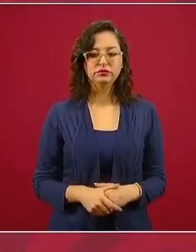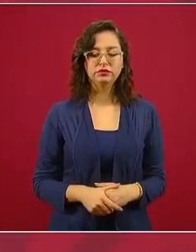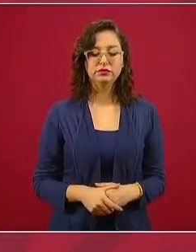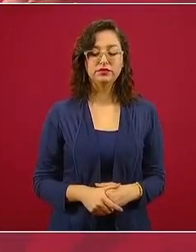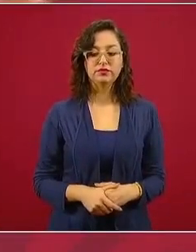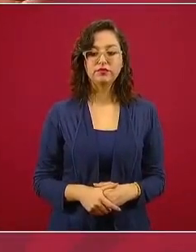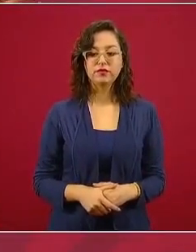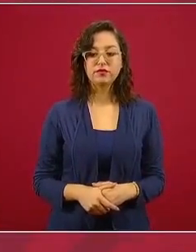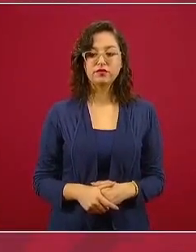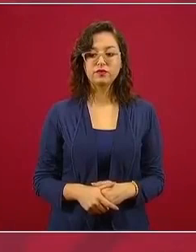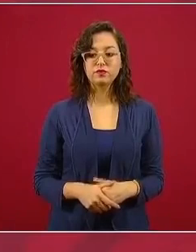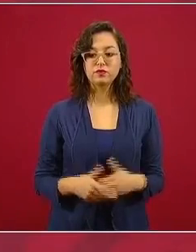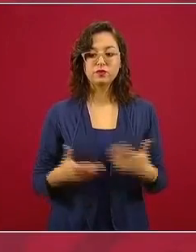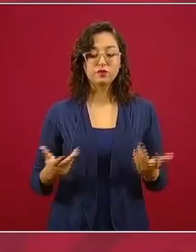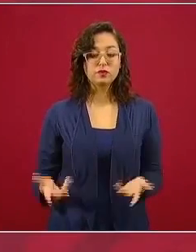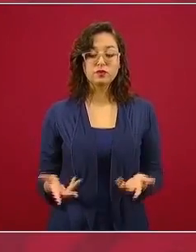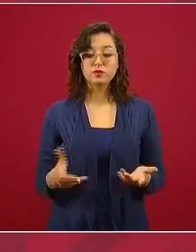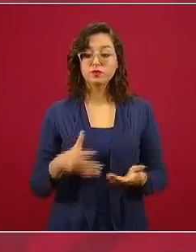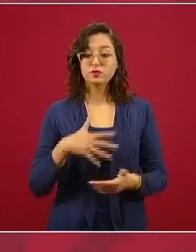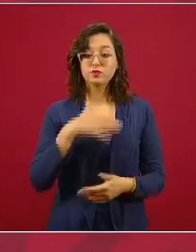Tenemos que limpiar de corrupción